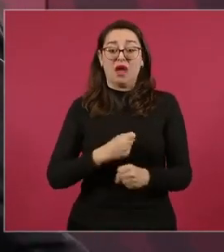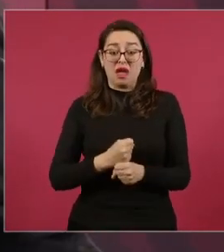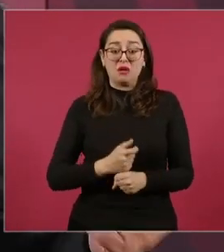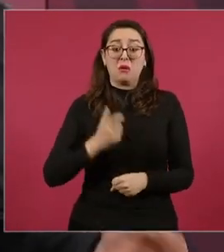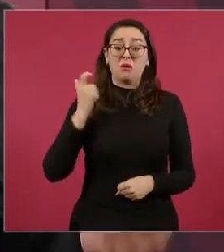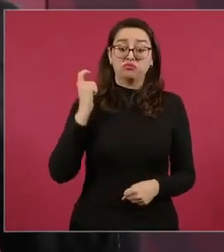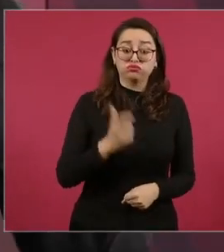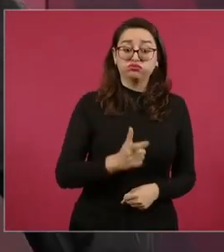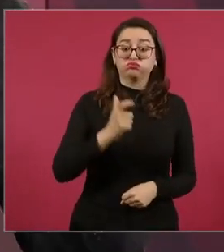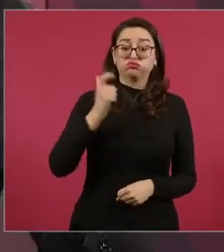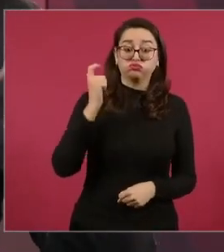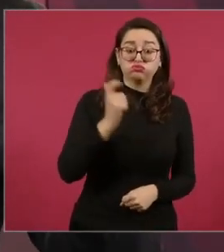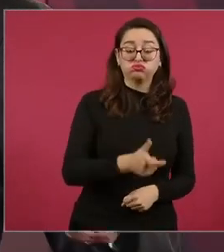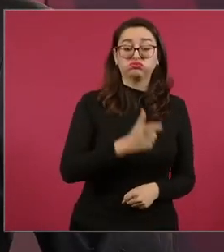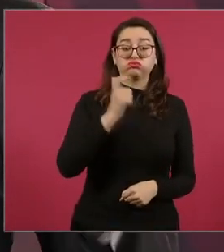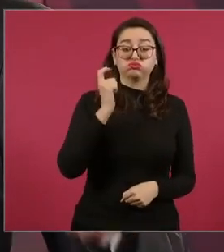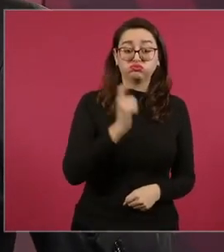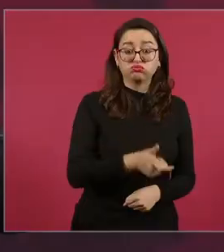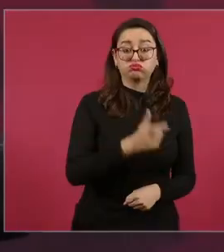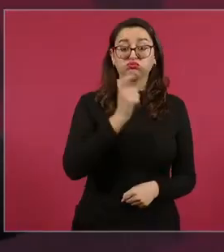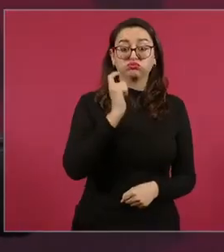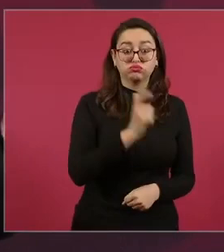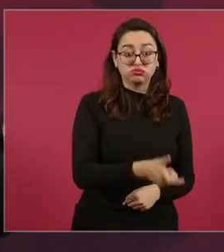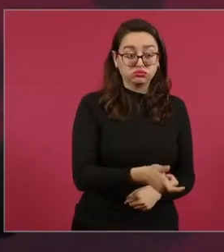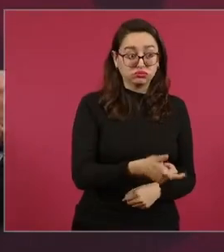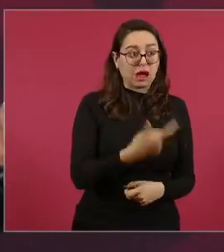Y tenemos que estar pendientes